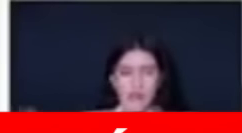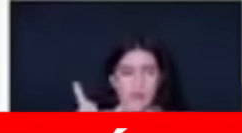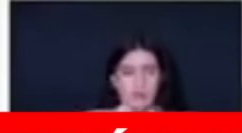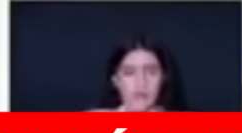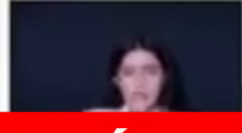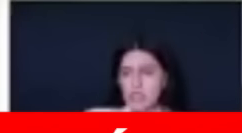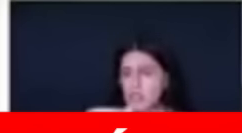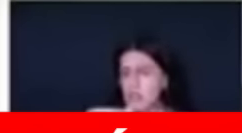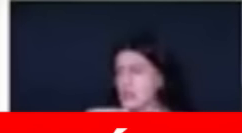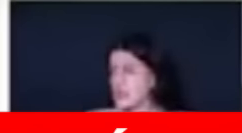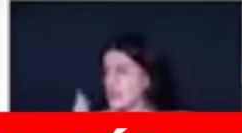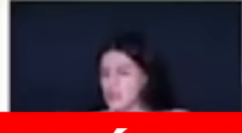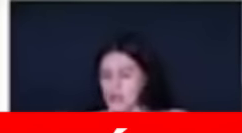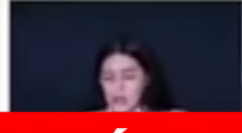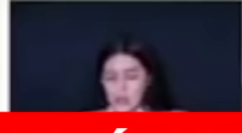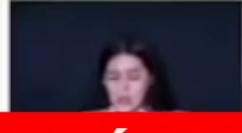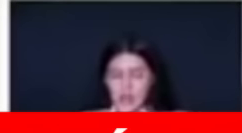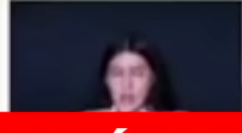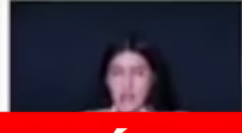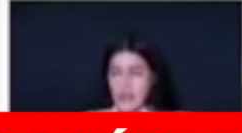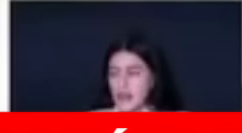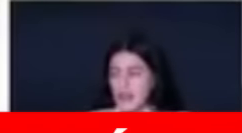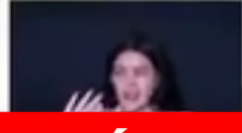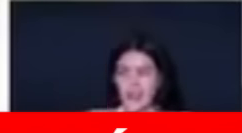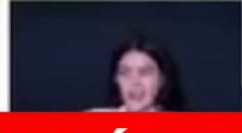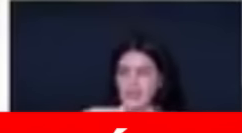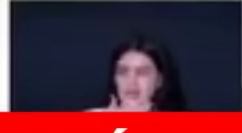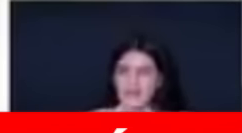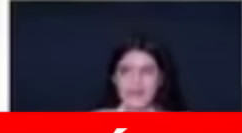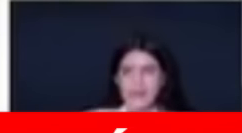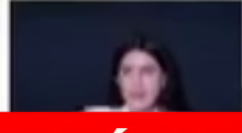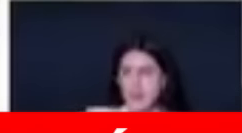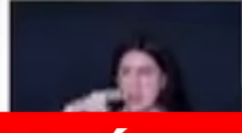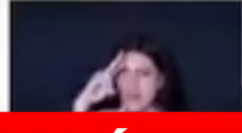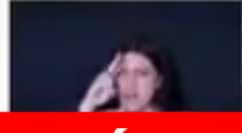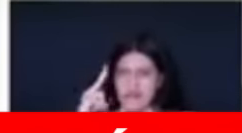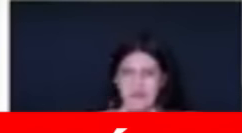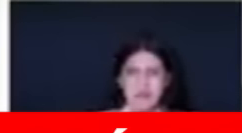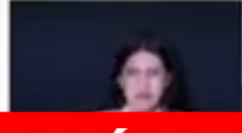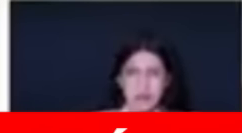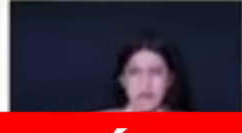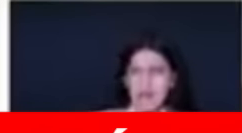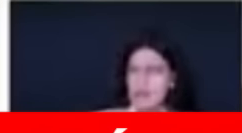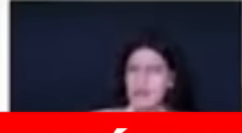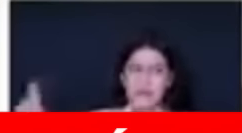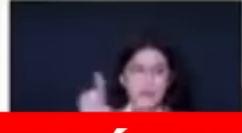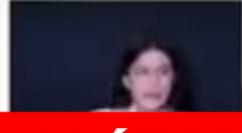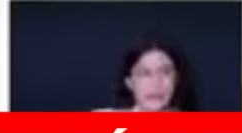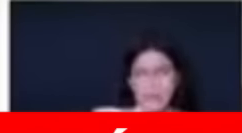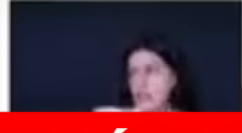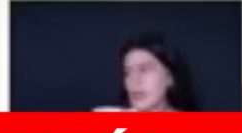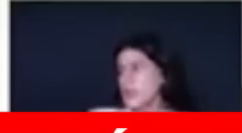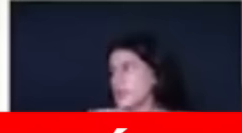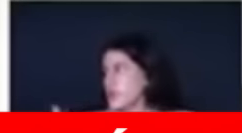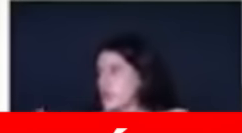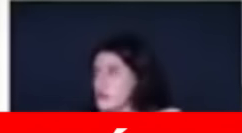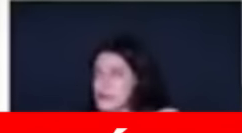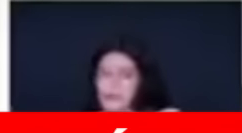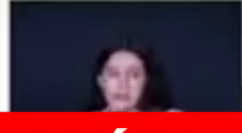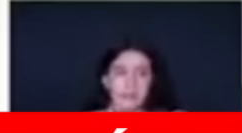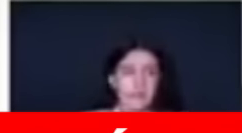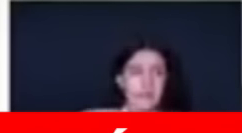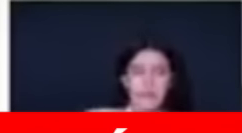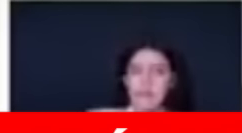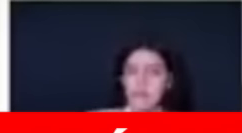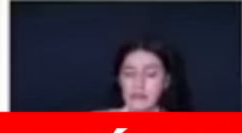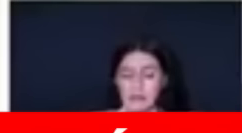no. Traición a la patria. Se repetía un día sí y el otro no. Y